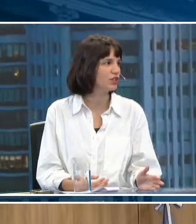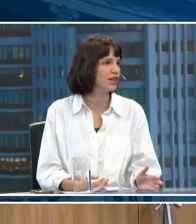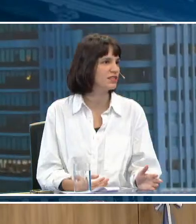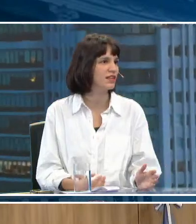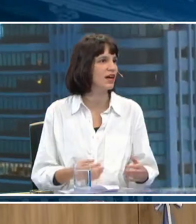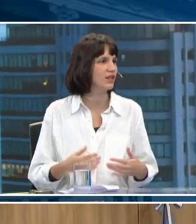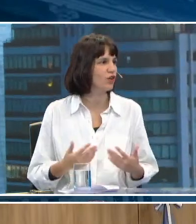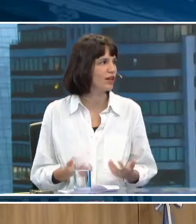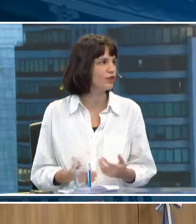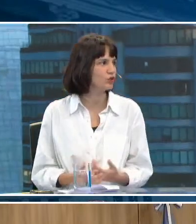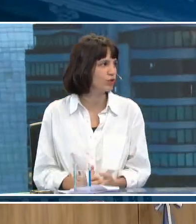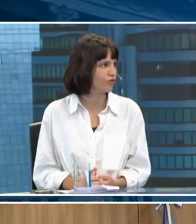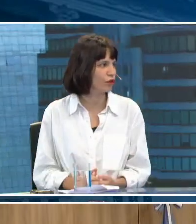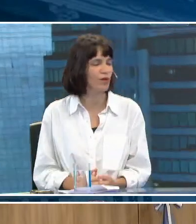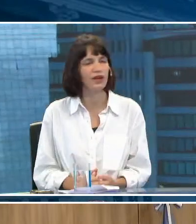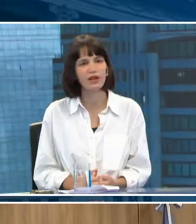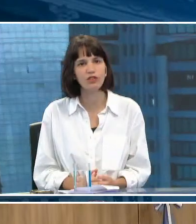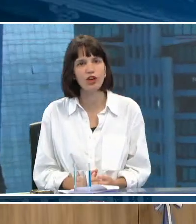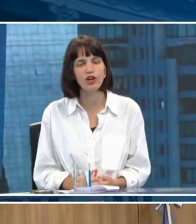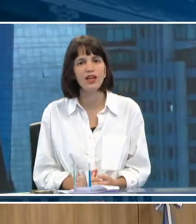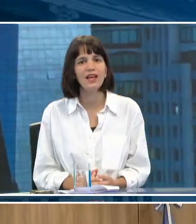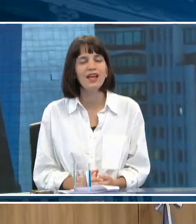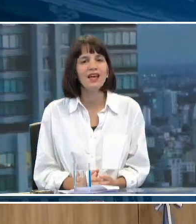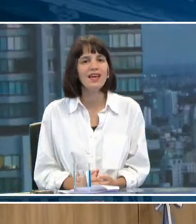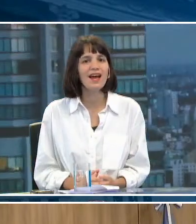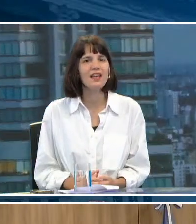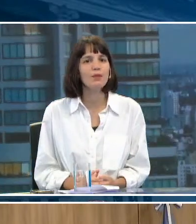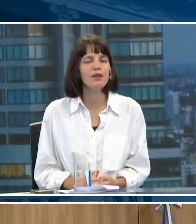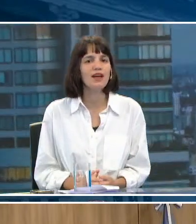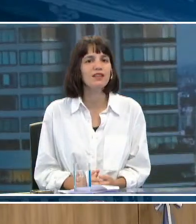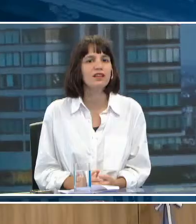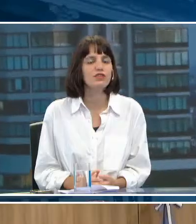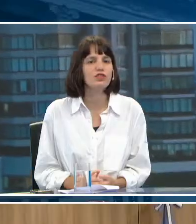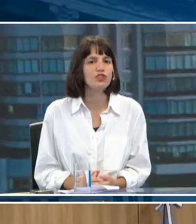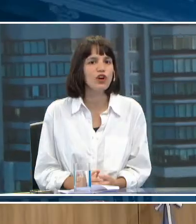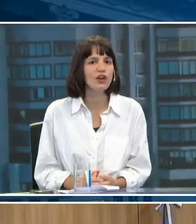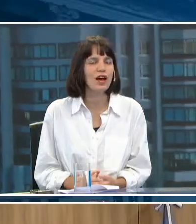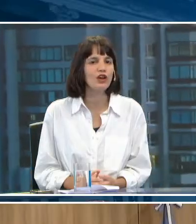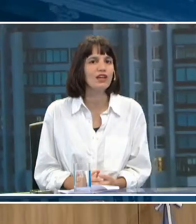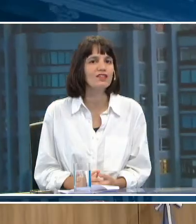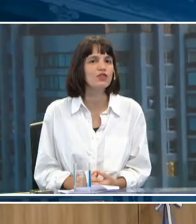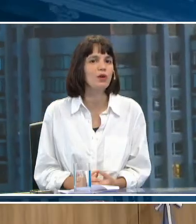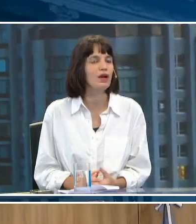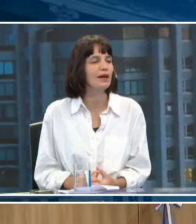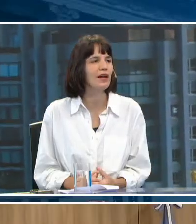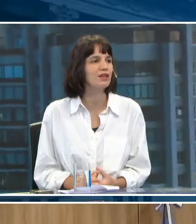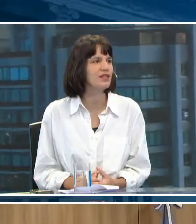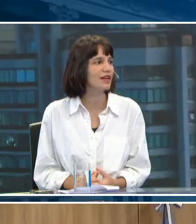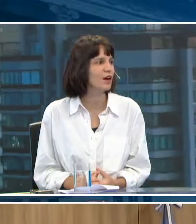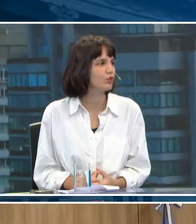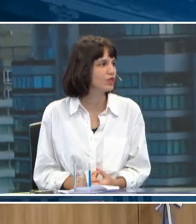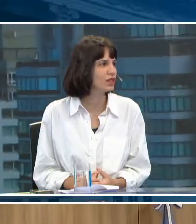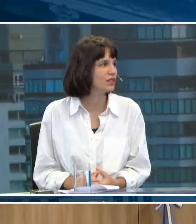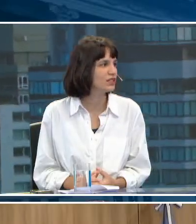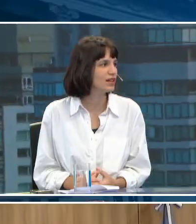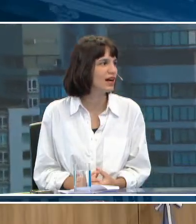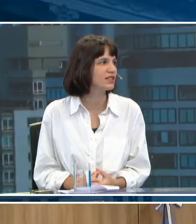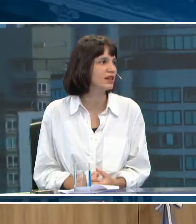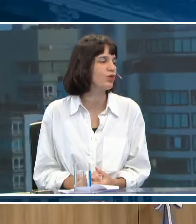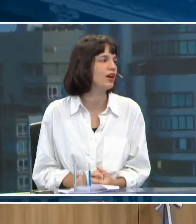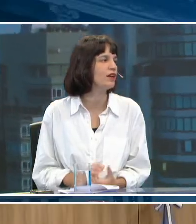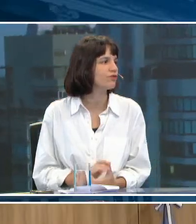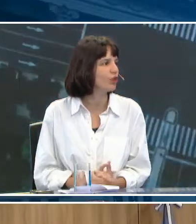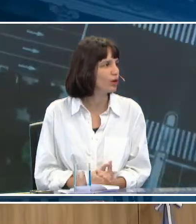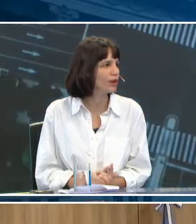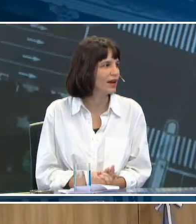Francos en el Senado, dando su informe de gestión. Y hay que prestar atención a lo que dice sobre las vacantes en la justicia.